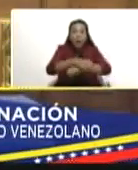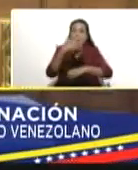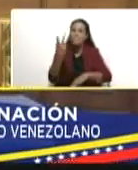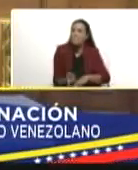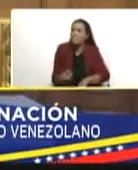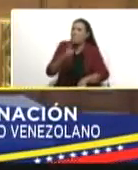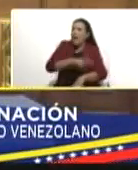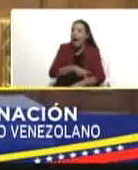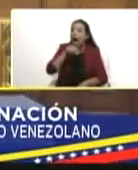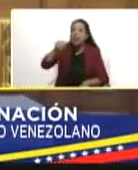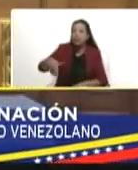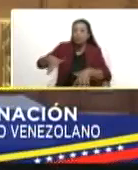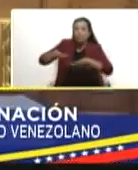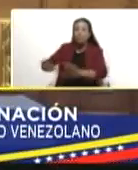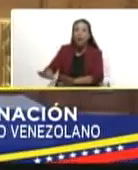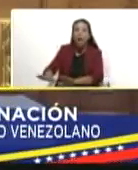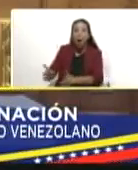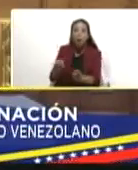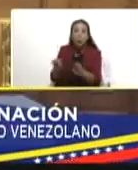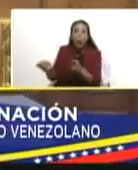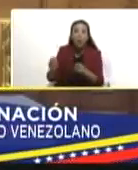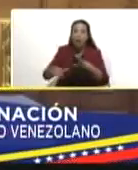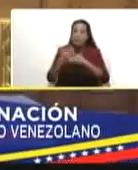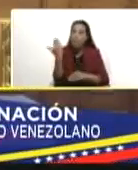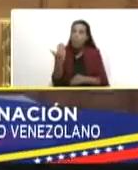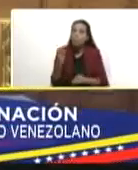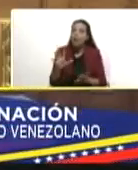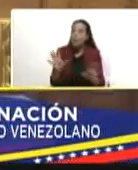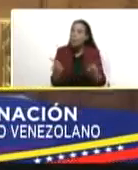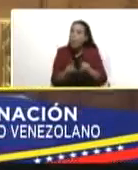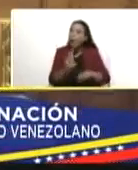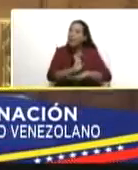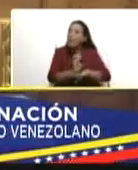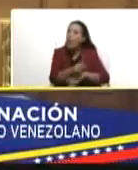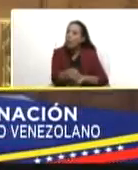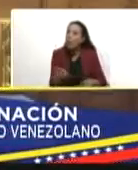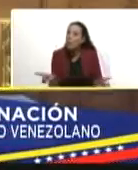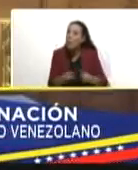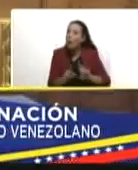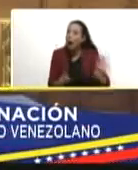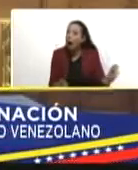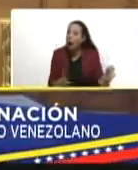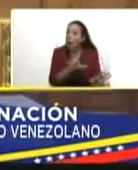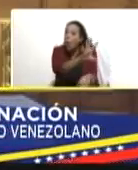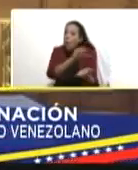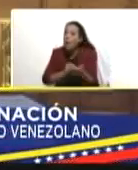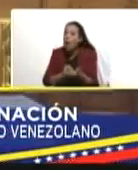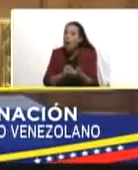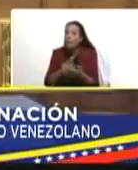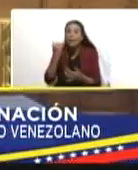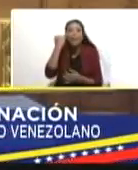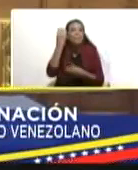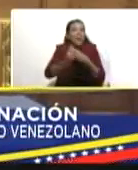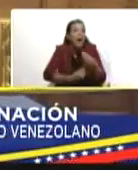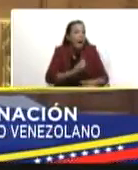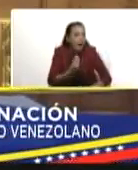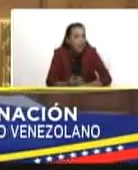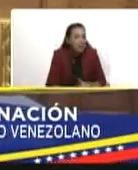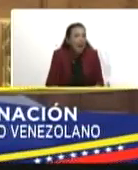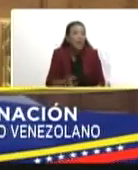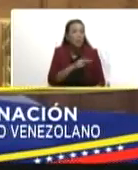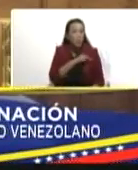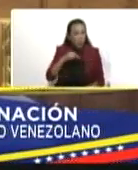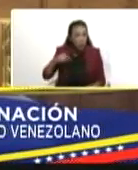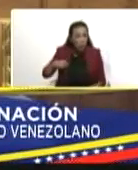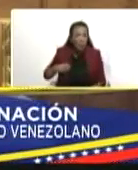para desde ahí aplicarnos un método parecido al de Ecuador lo que pasa es que